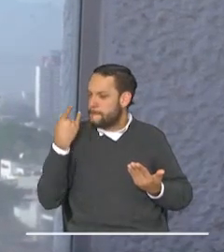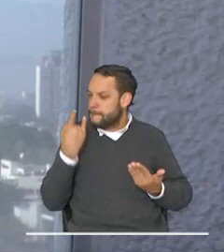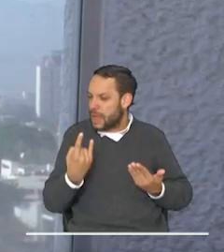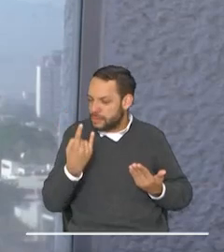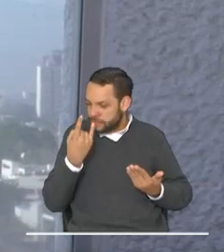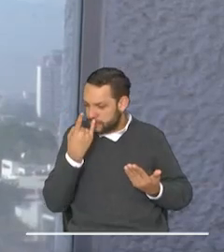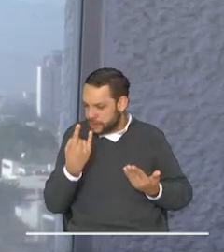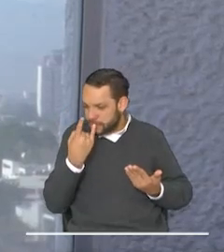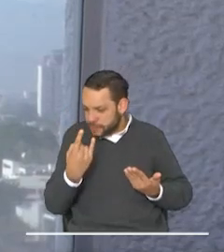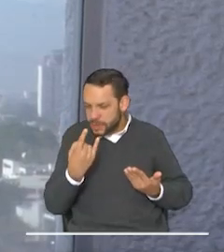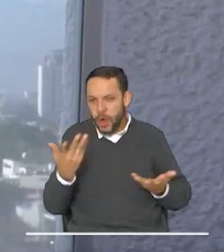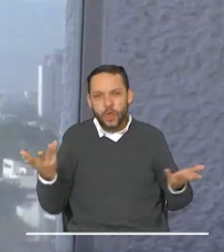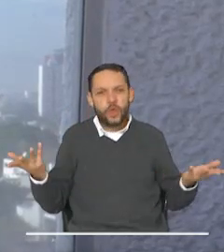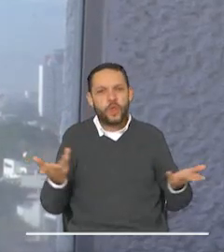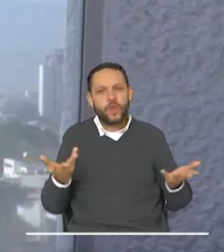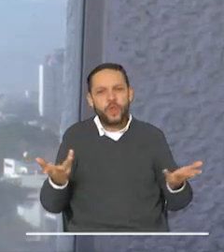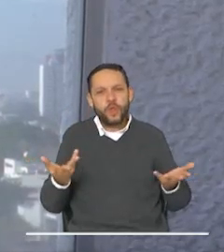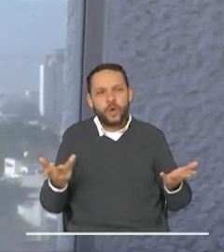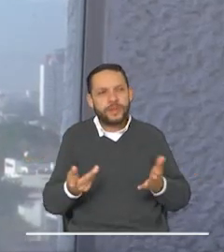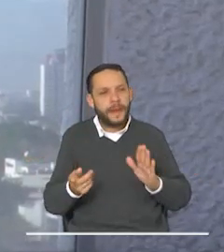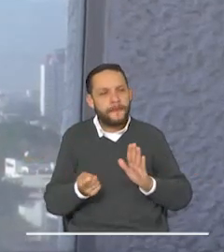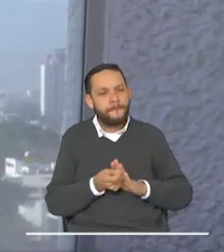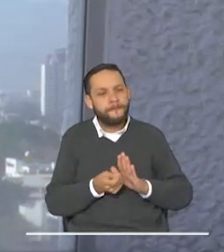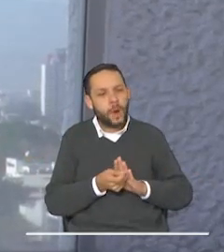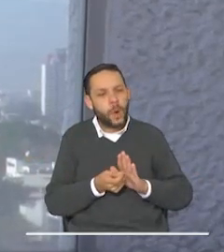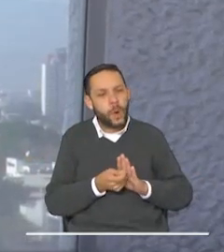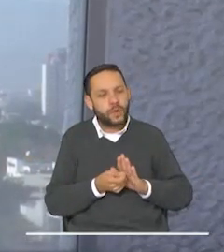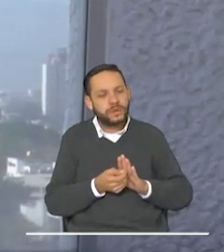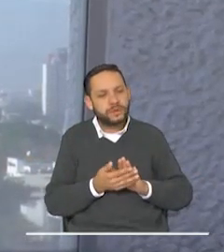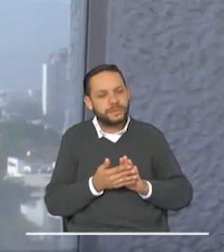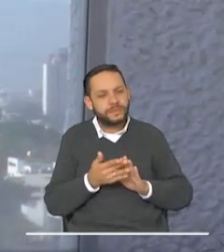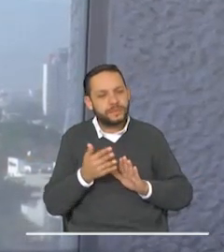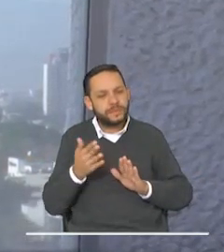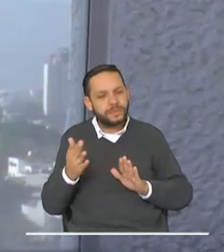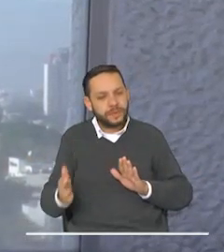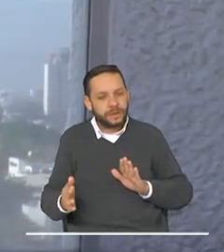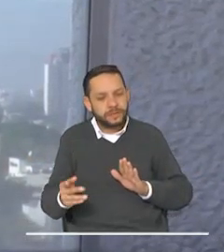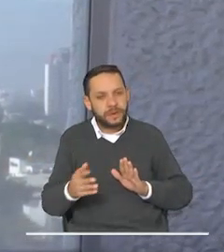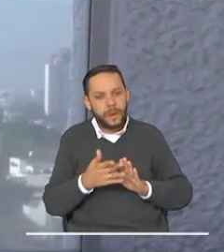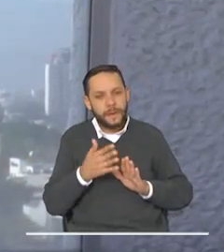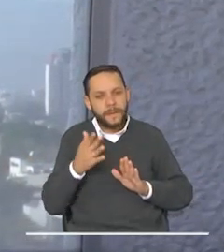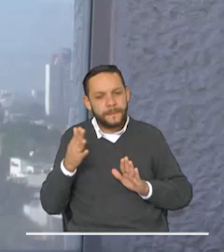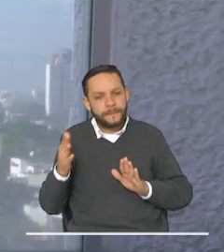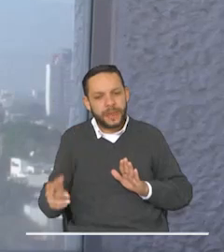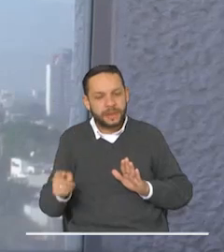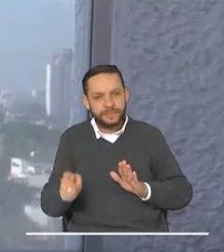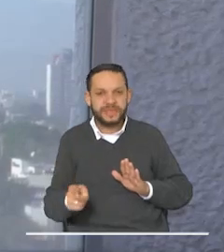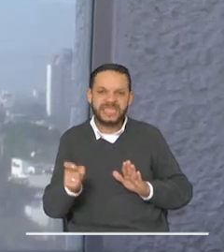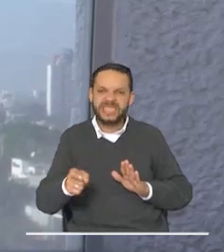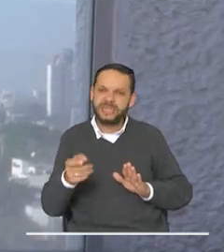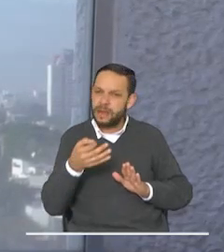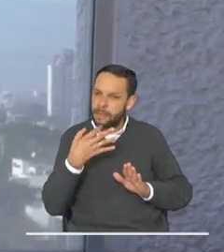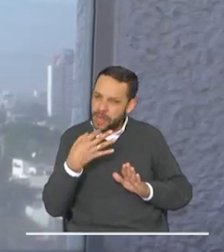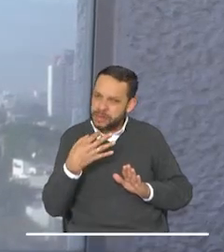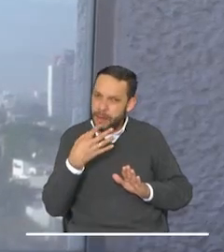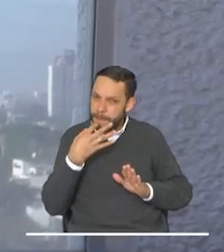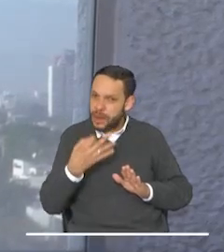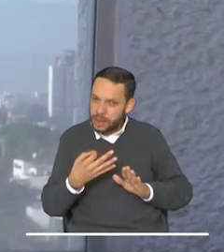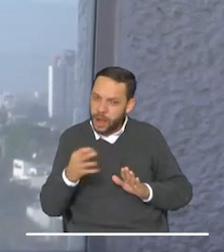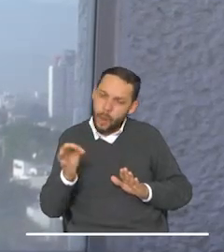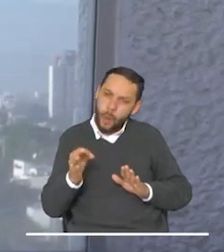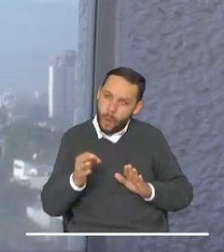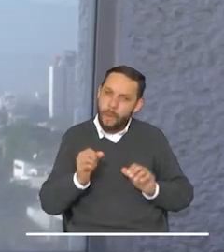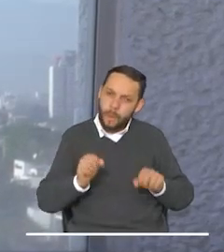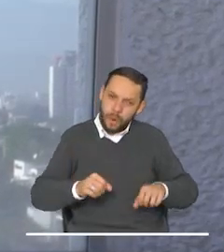hasta que punto realmente es objetivo no un una un medicamento dentro de ciertos